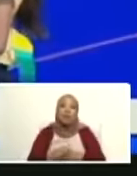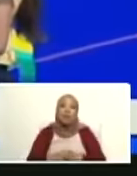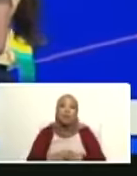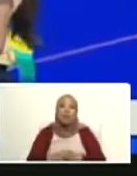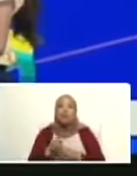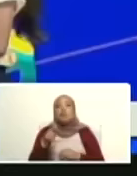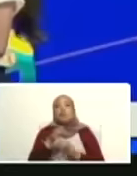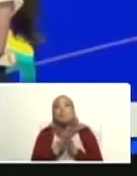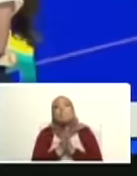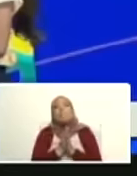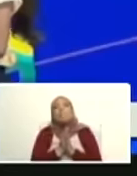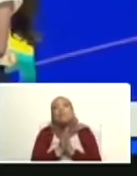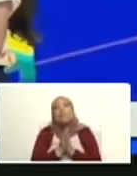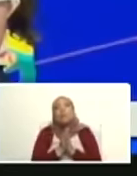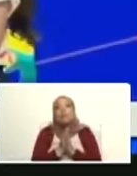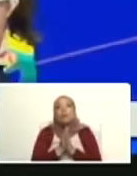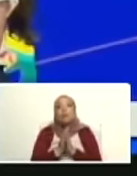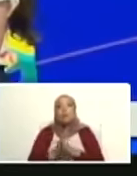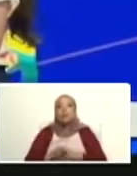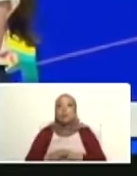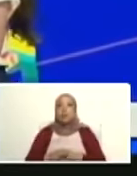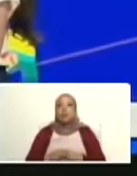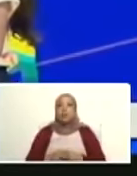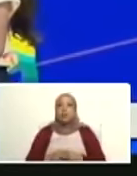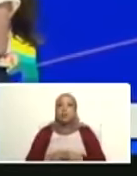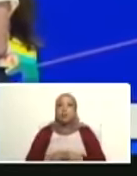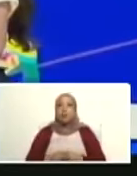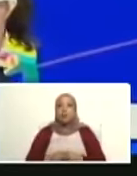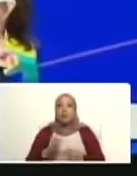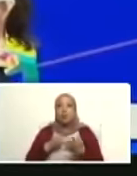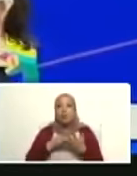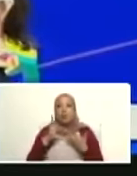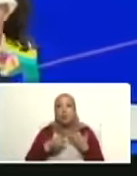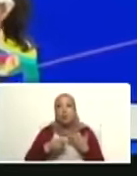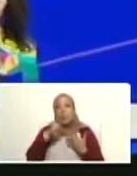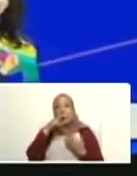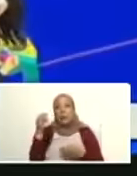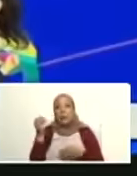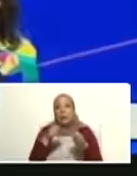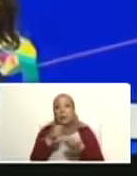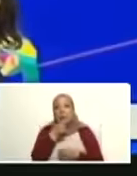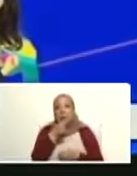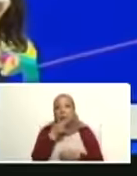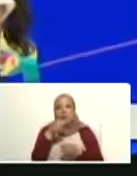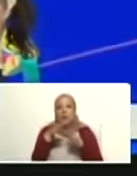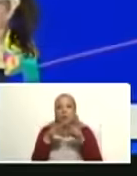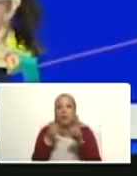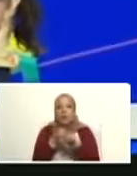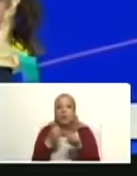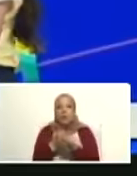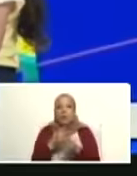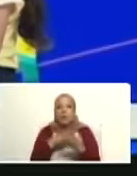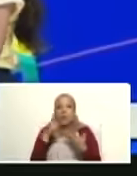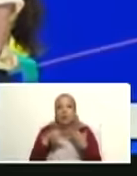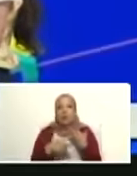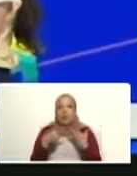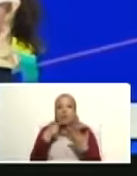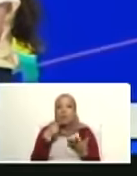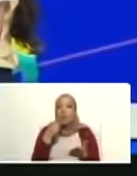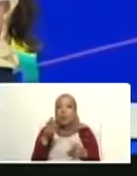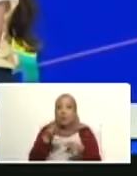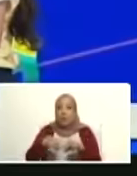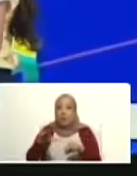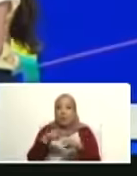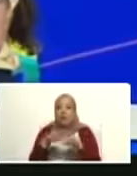un favor, que usted me invite a su programa con Maduro Más y que yo le presente todo mi proyecto con los niños que